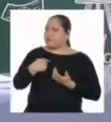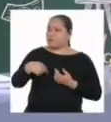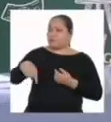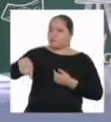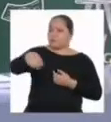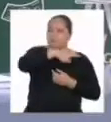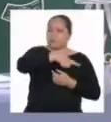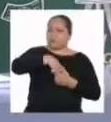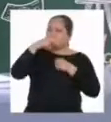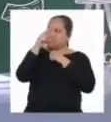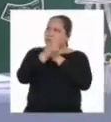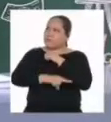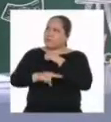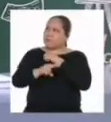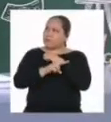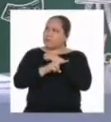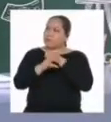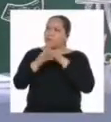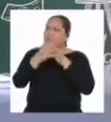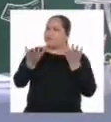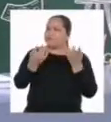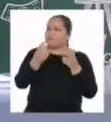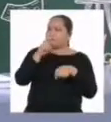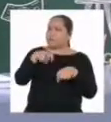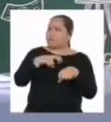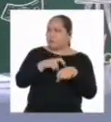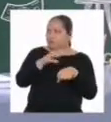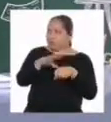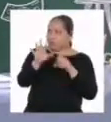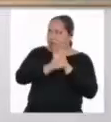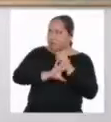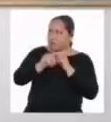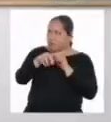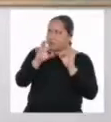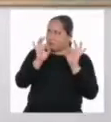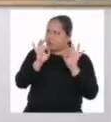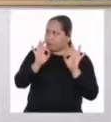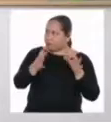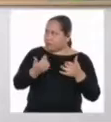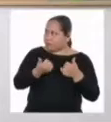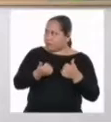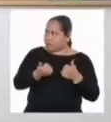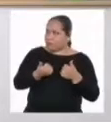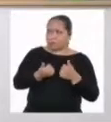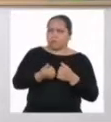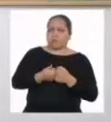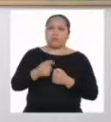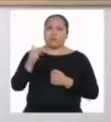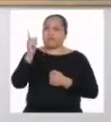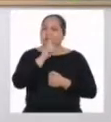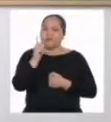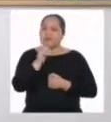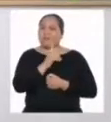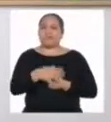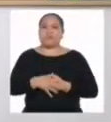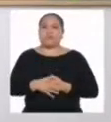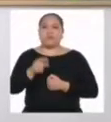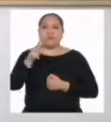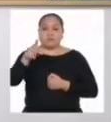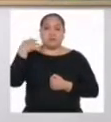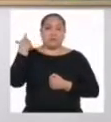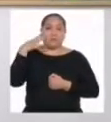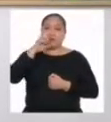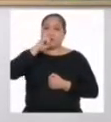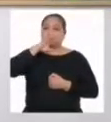nuestras áreas naturales protegidas? Ellas sí están seguras, ¿cierto? No, Yaremis, no creas. Como ya